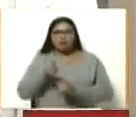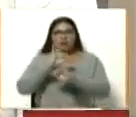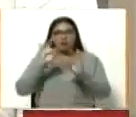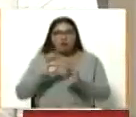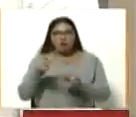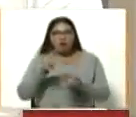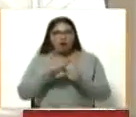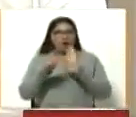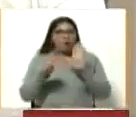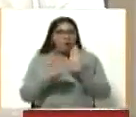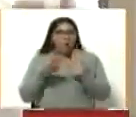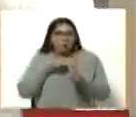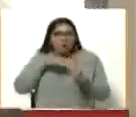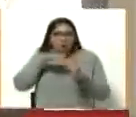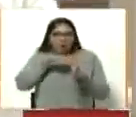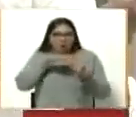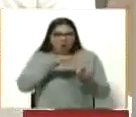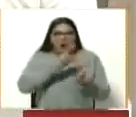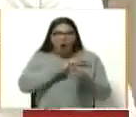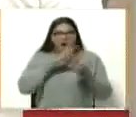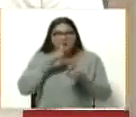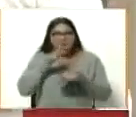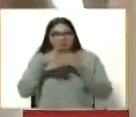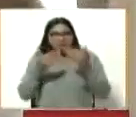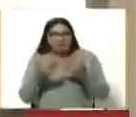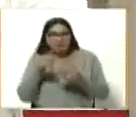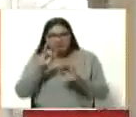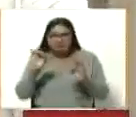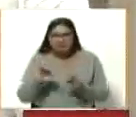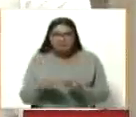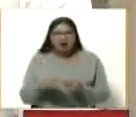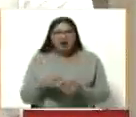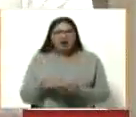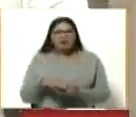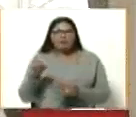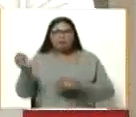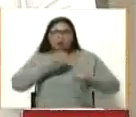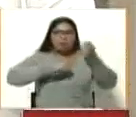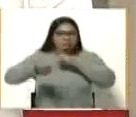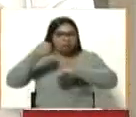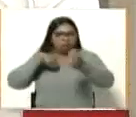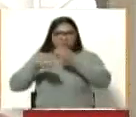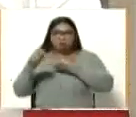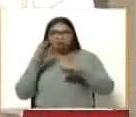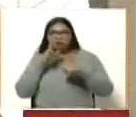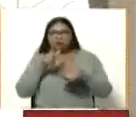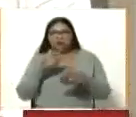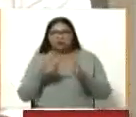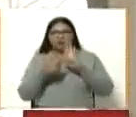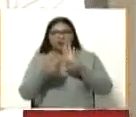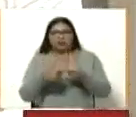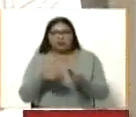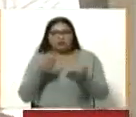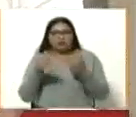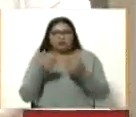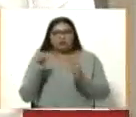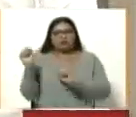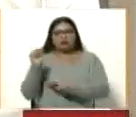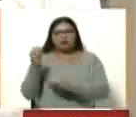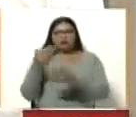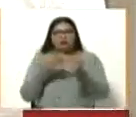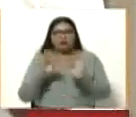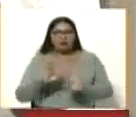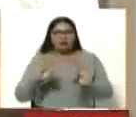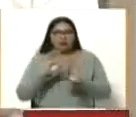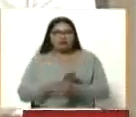una persecución brutal contra él y al simplemente llegar ahí, pues lo bajaron a golpes del avión, se presentó como diplomático y los policías de